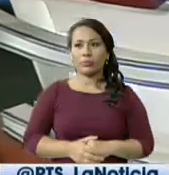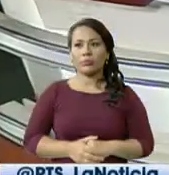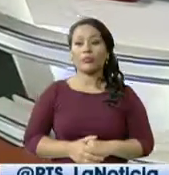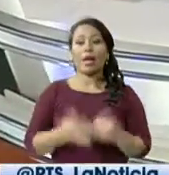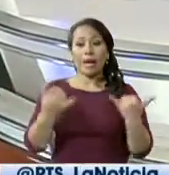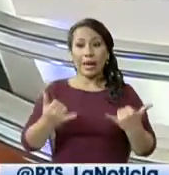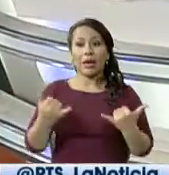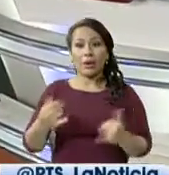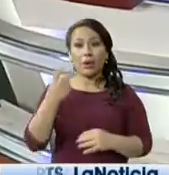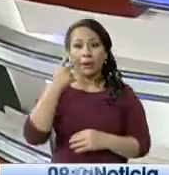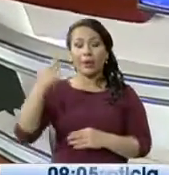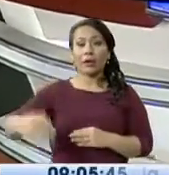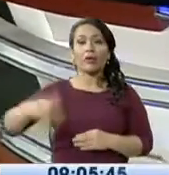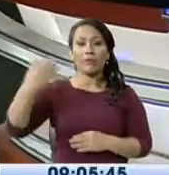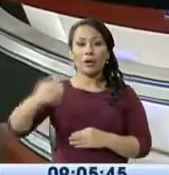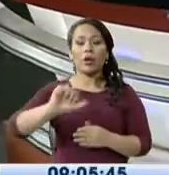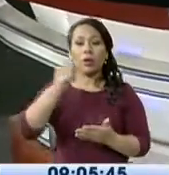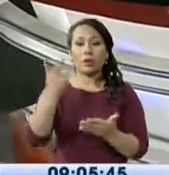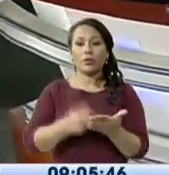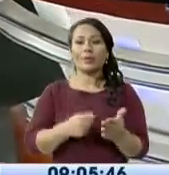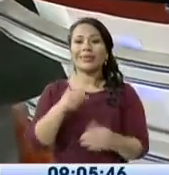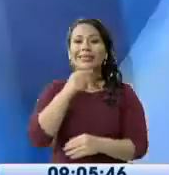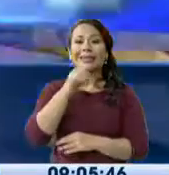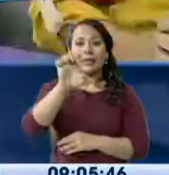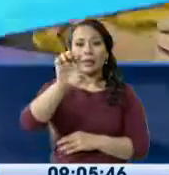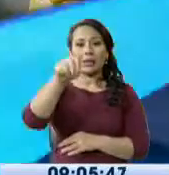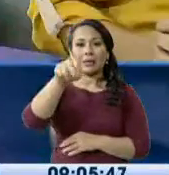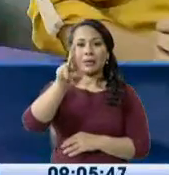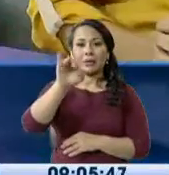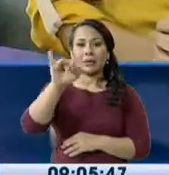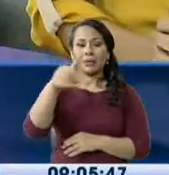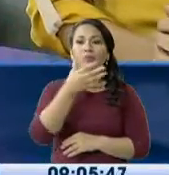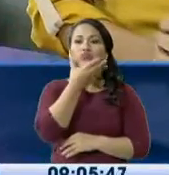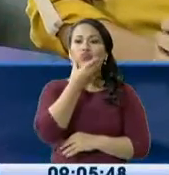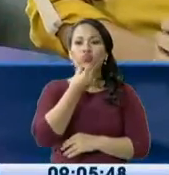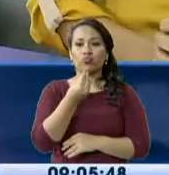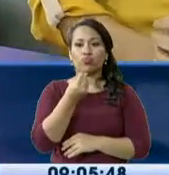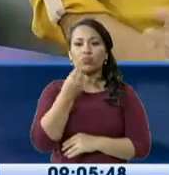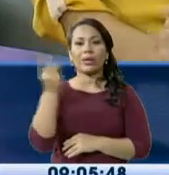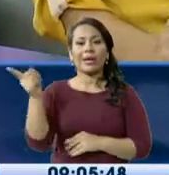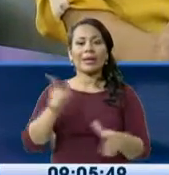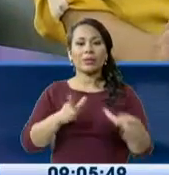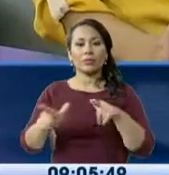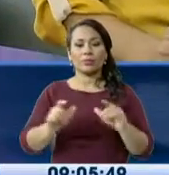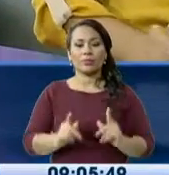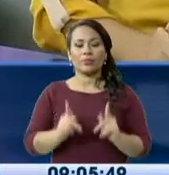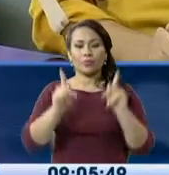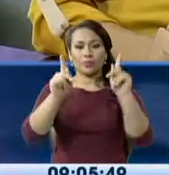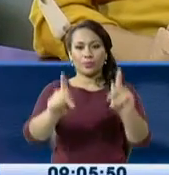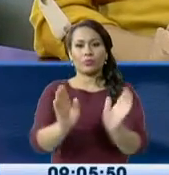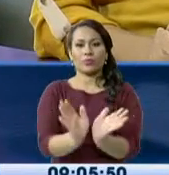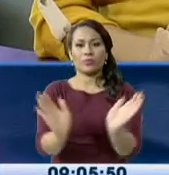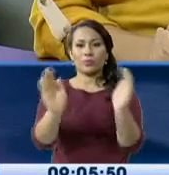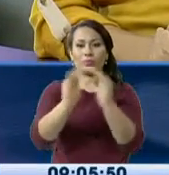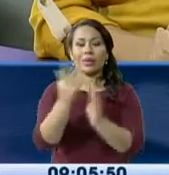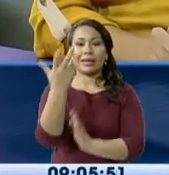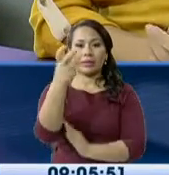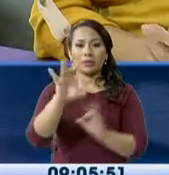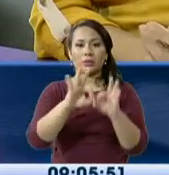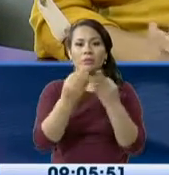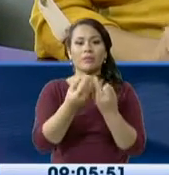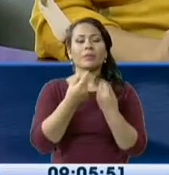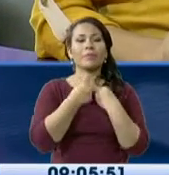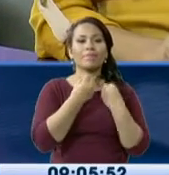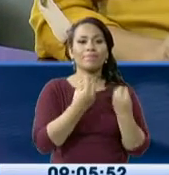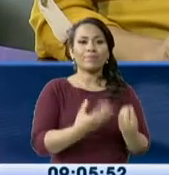Y es momento de irnos exteriores nuevamente con Enrique Muñoz, quien se encuentra en la isla Trinitaria, en donde 13 familias resultaron afectadas